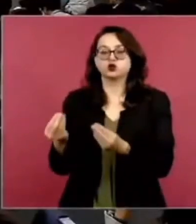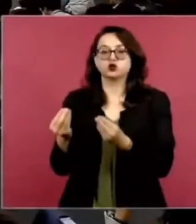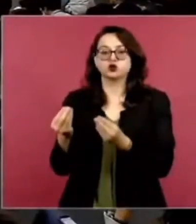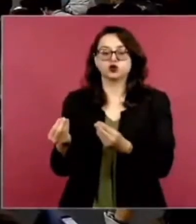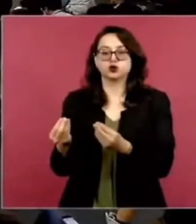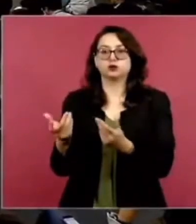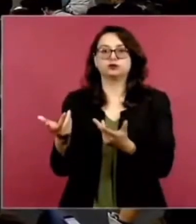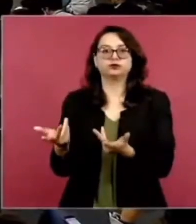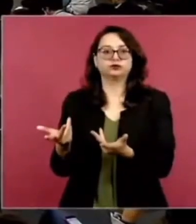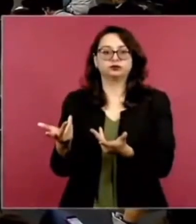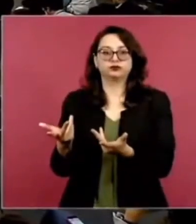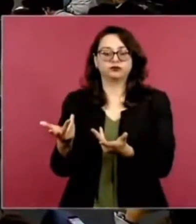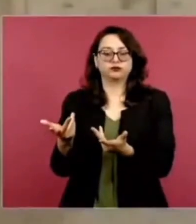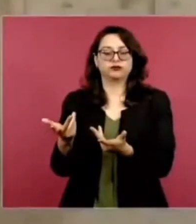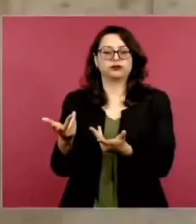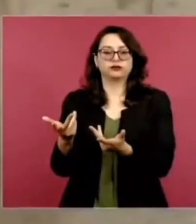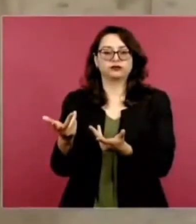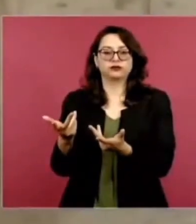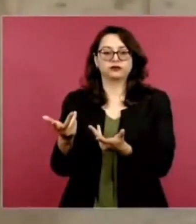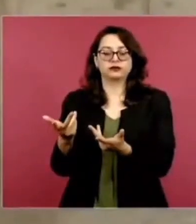un tratado